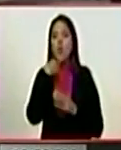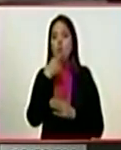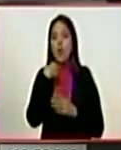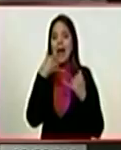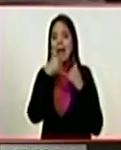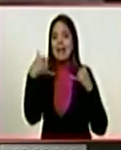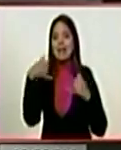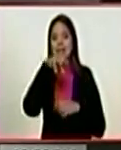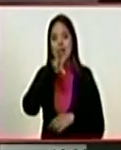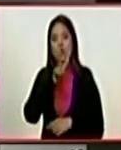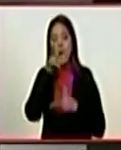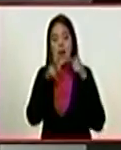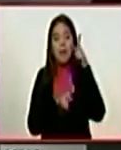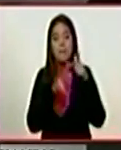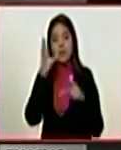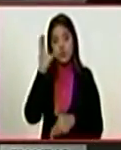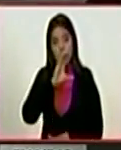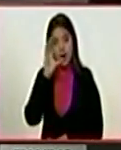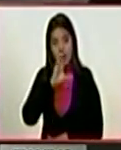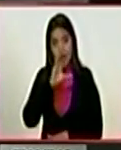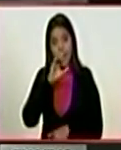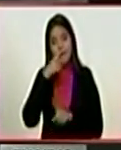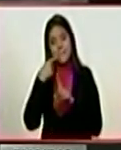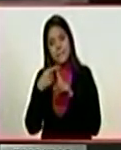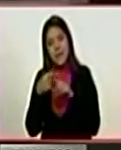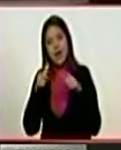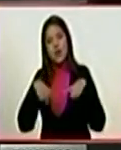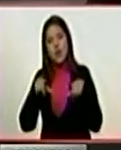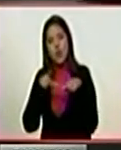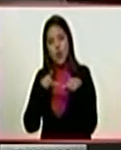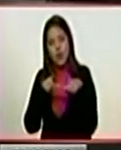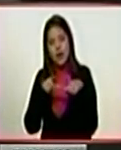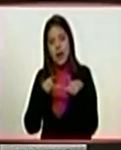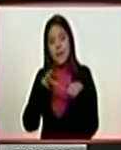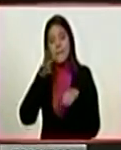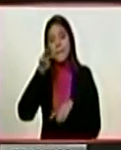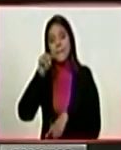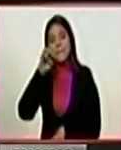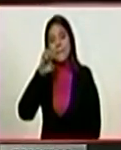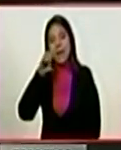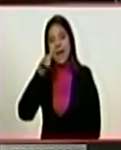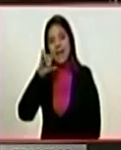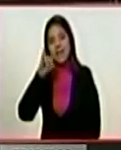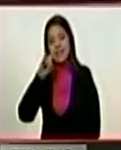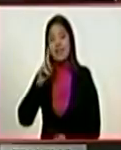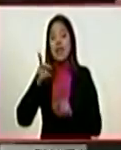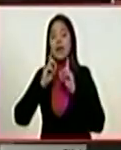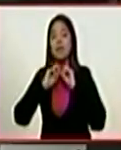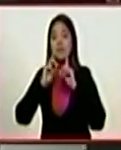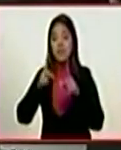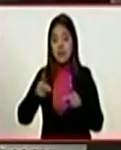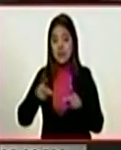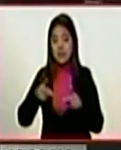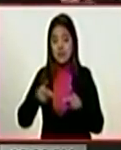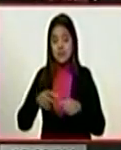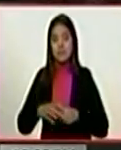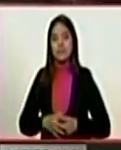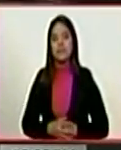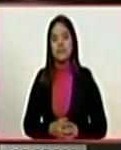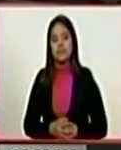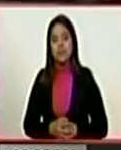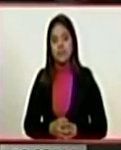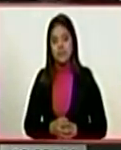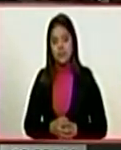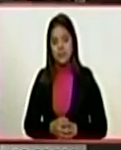2 del Metro de Caracas, con la estación Presidente Medina, en la misma avenida Presidente Medina. De esta